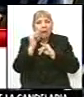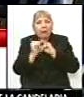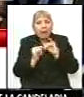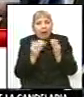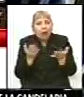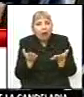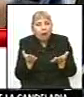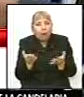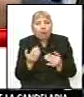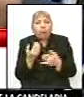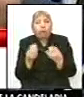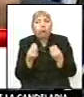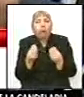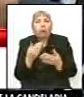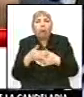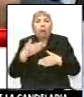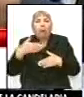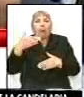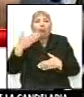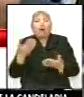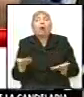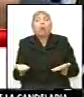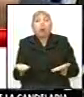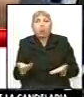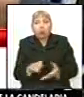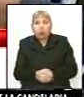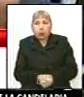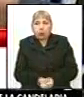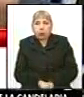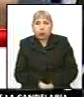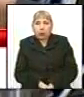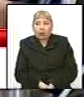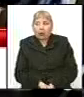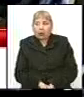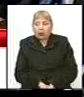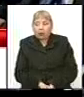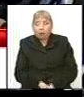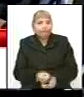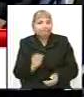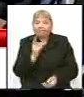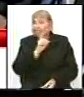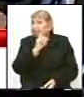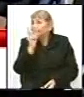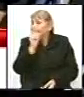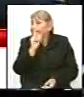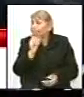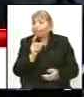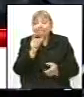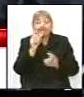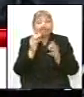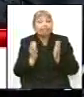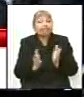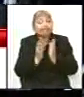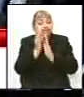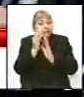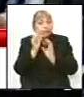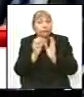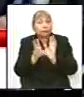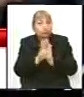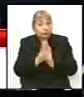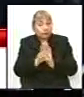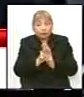Y lo que vamos a tener en adelante es simplemente la no presencia de los pueblos indígenas en aislamiento